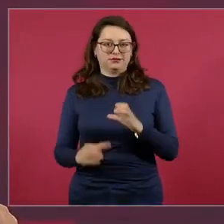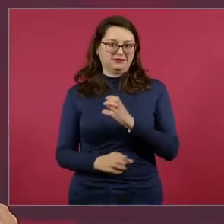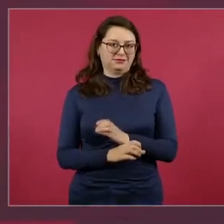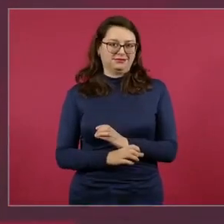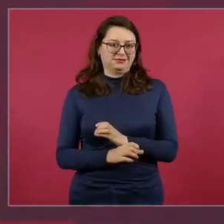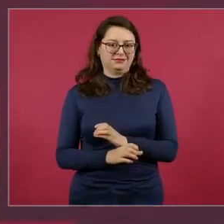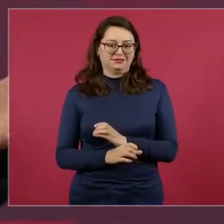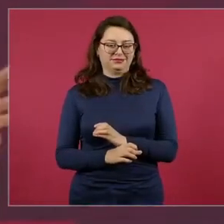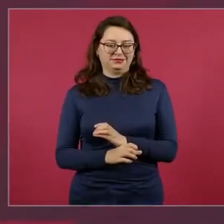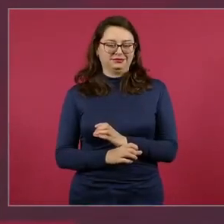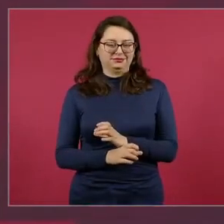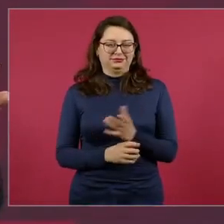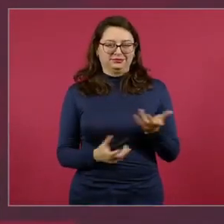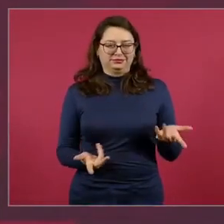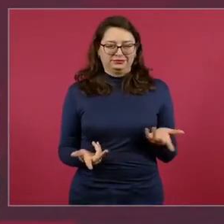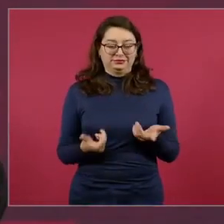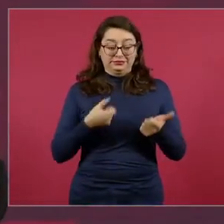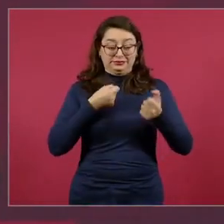que viven